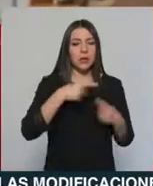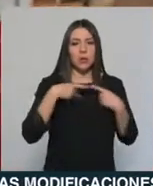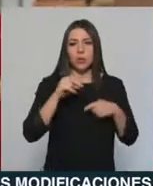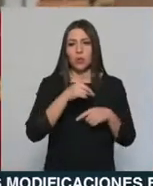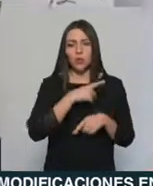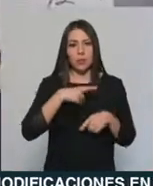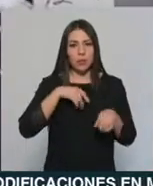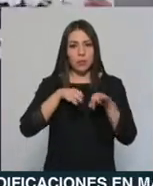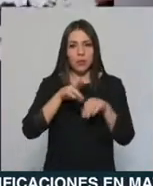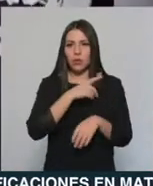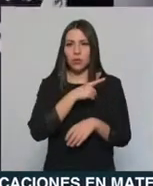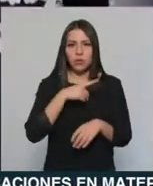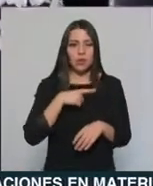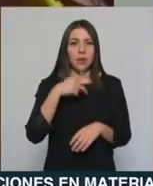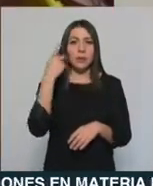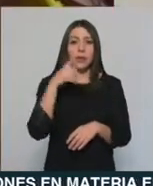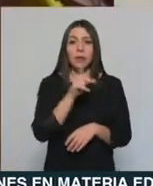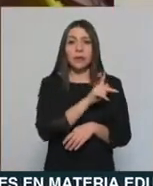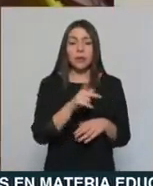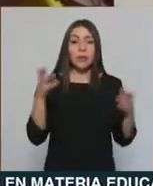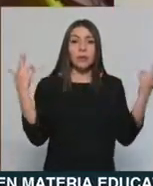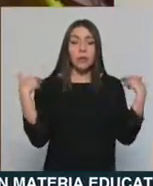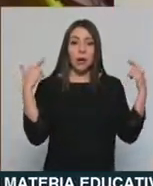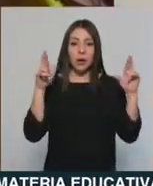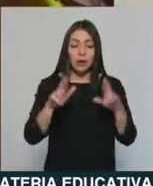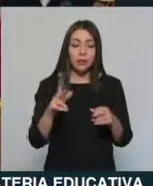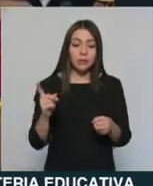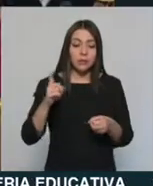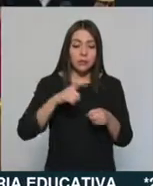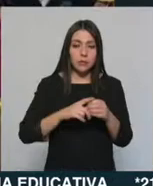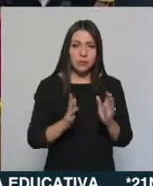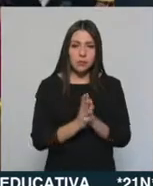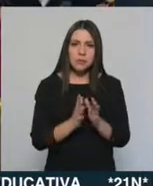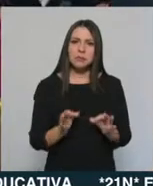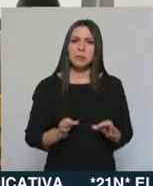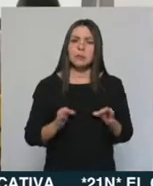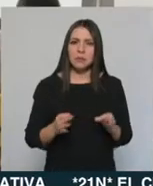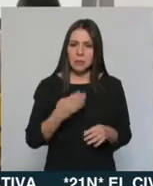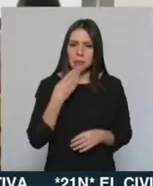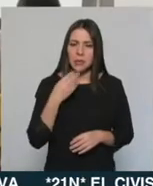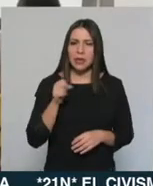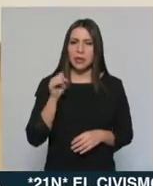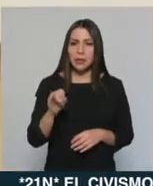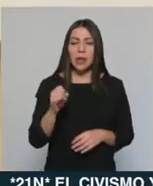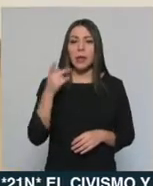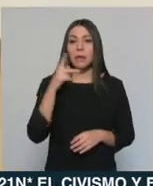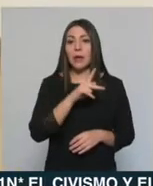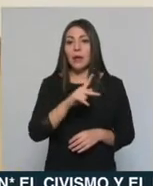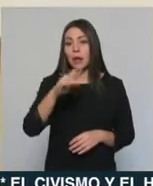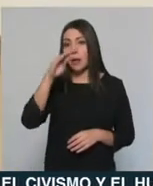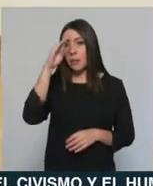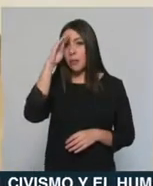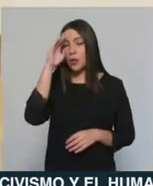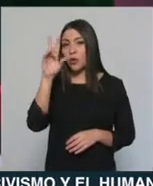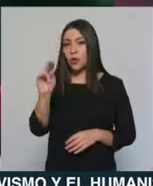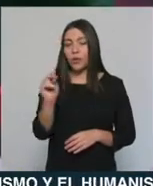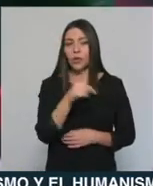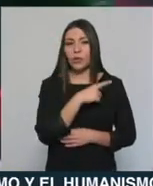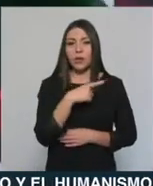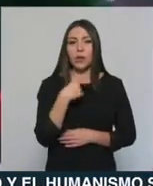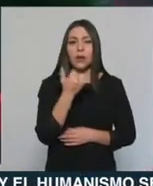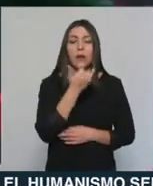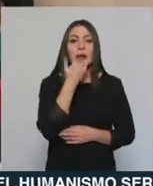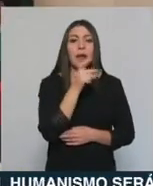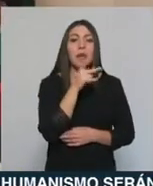El que participe en magisterio está muy bien. Que no se confunda esto con que la palabra del magisterio